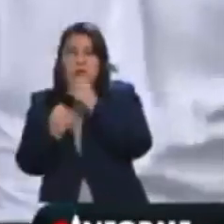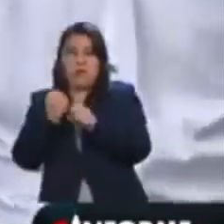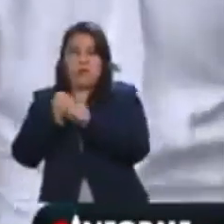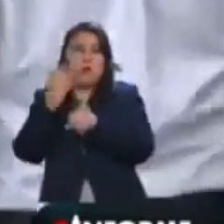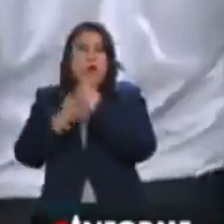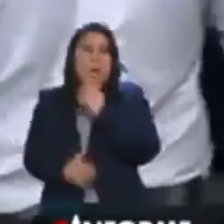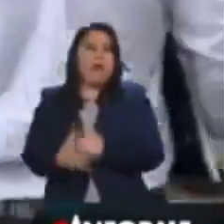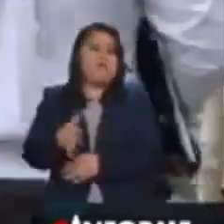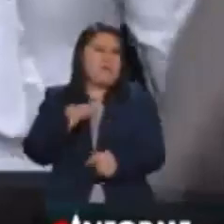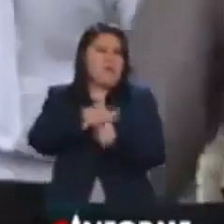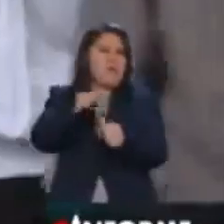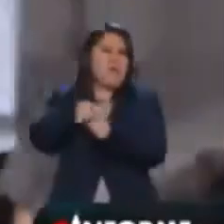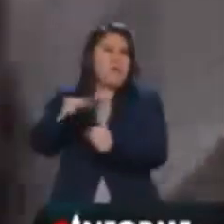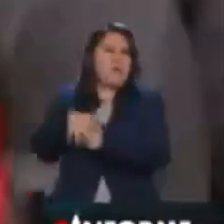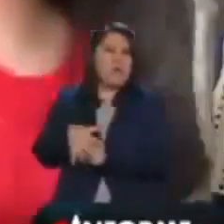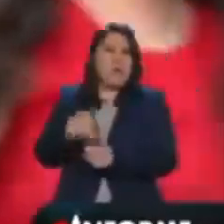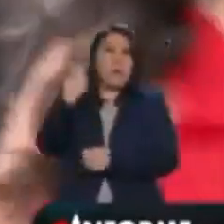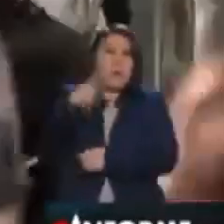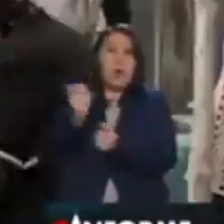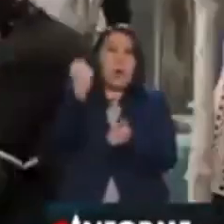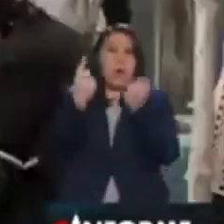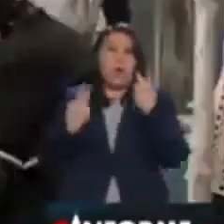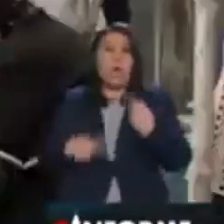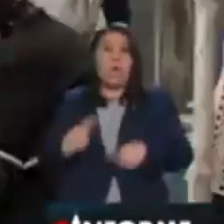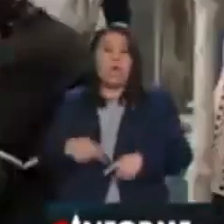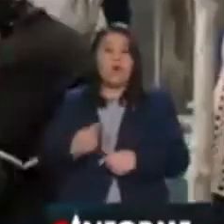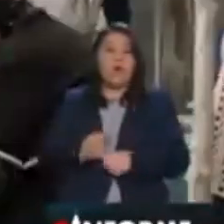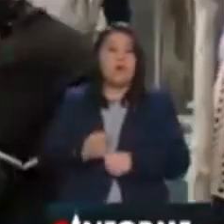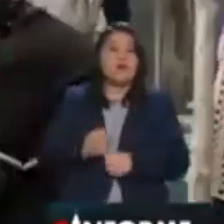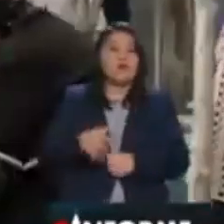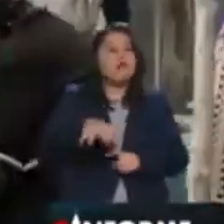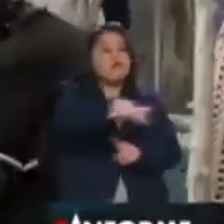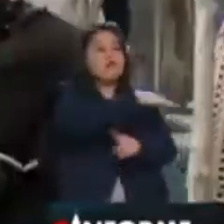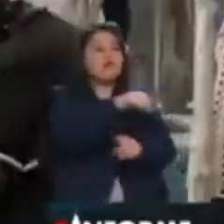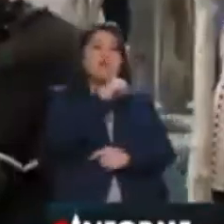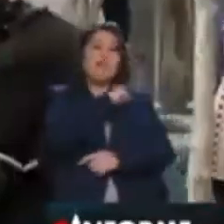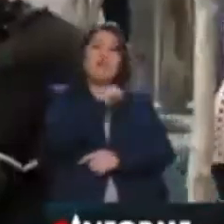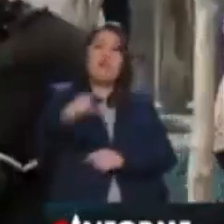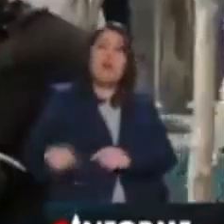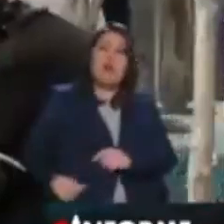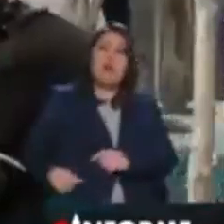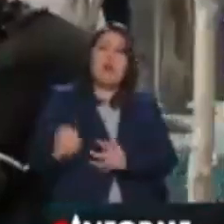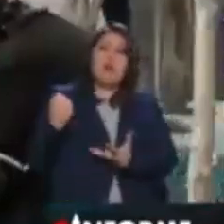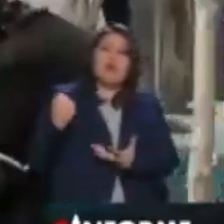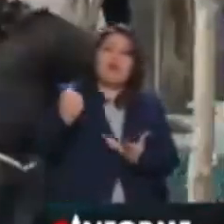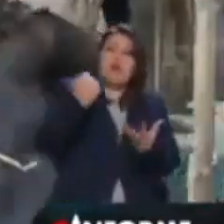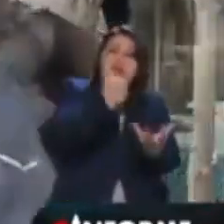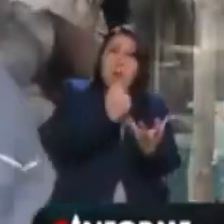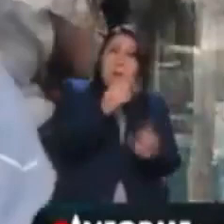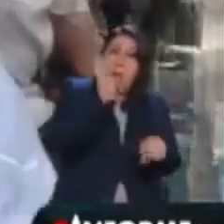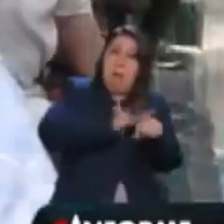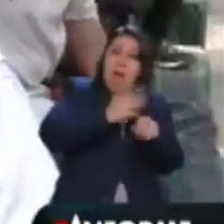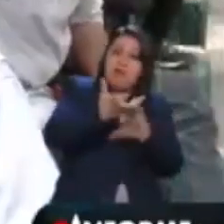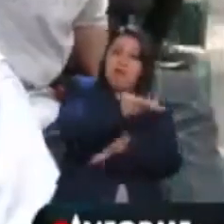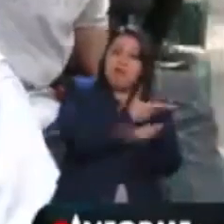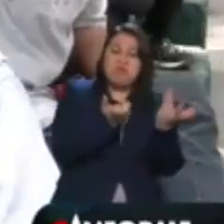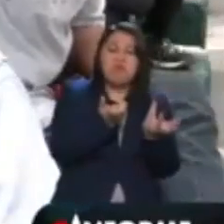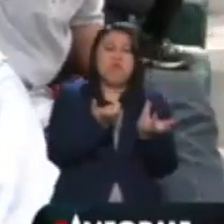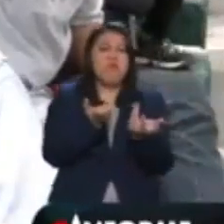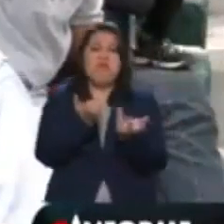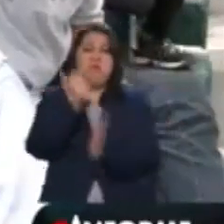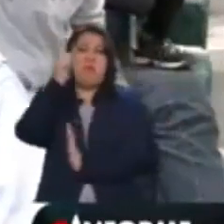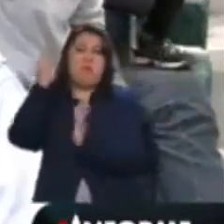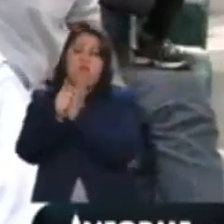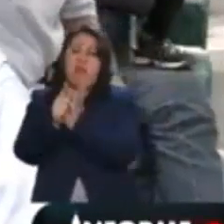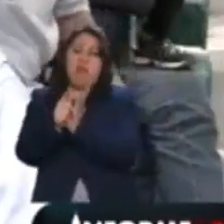existir un gasto acelerado del presupuesto en aquellas alcaldías que serán asumidas por la oposición, ya que la ley no permite